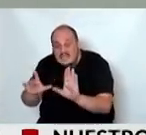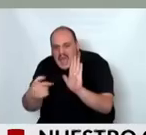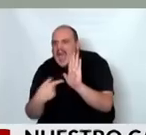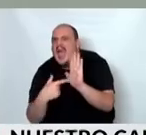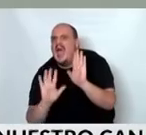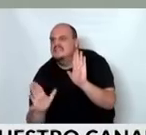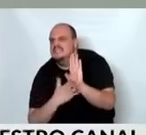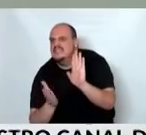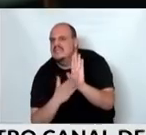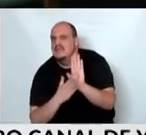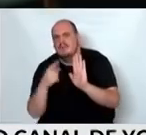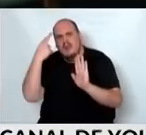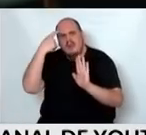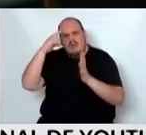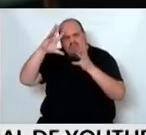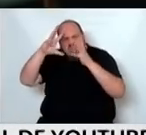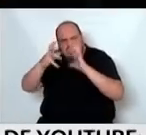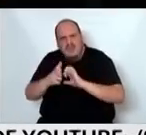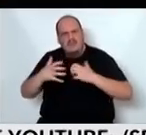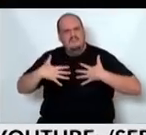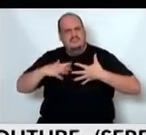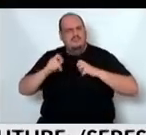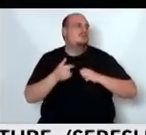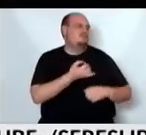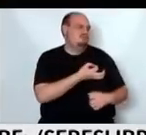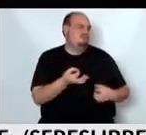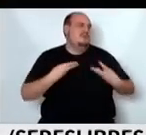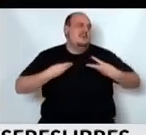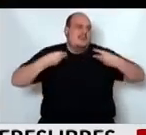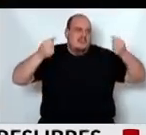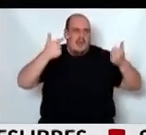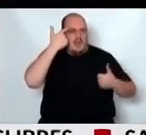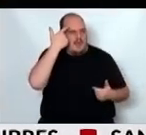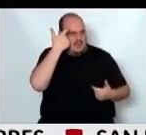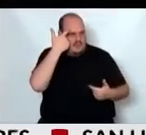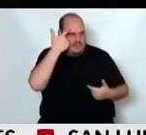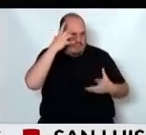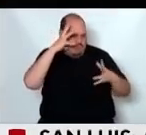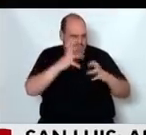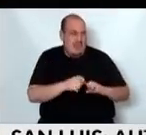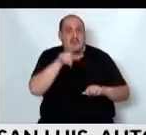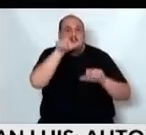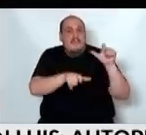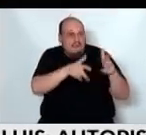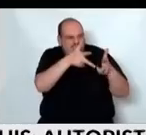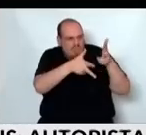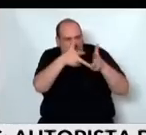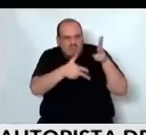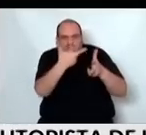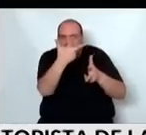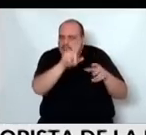cognitivo es una cosa enorme, físico también. Espiritual, intelectual, hay gente que no puede decir tres palabras